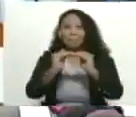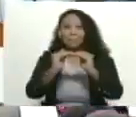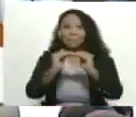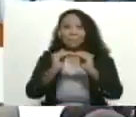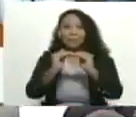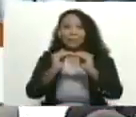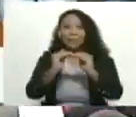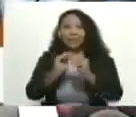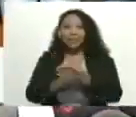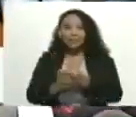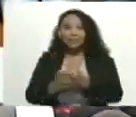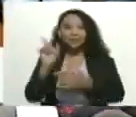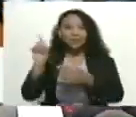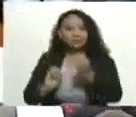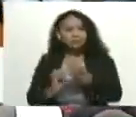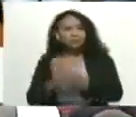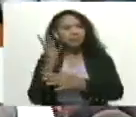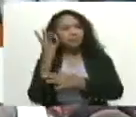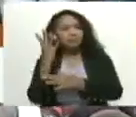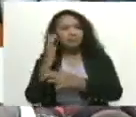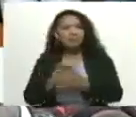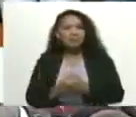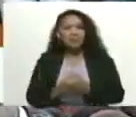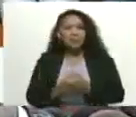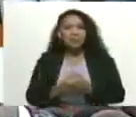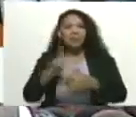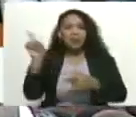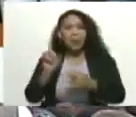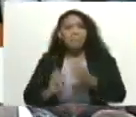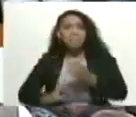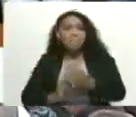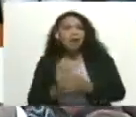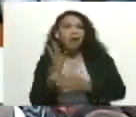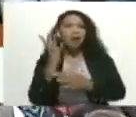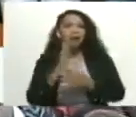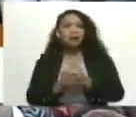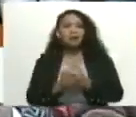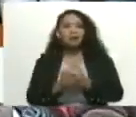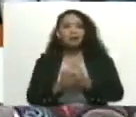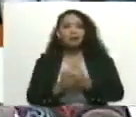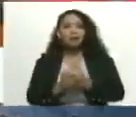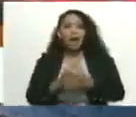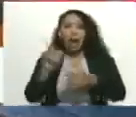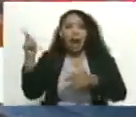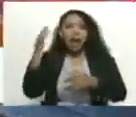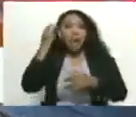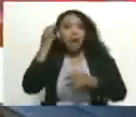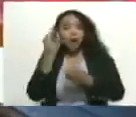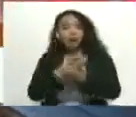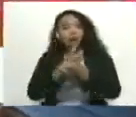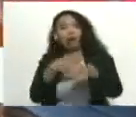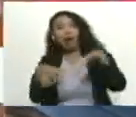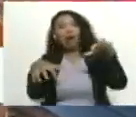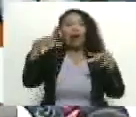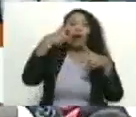Pero eso es en mayo. Eso es en mayo. ¿La Sayona ha venido por ahí?